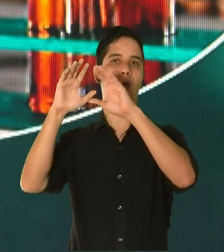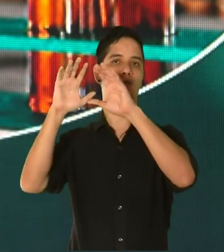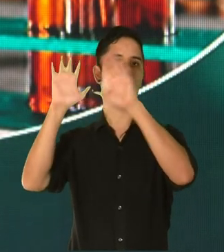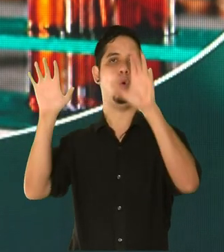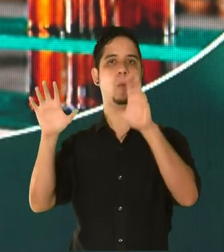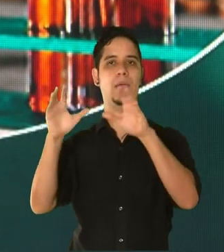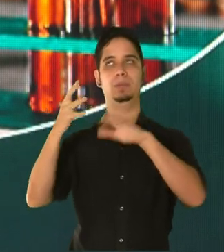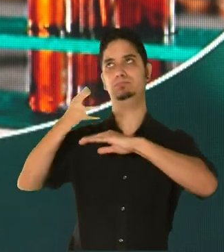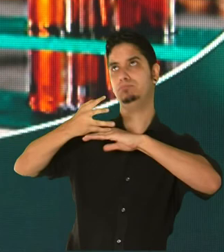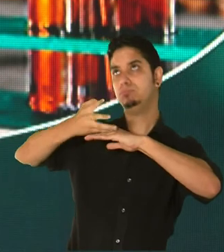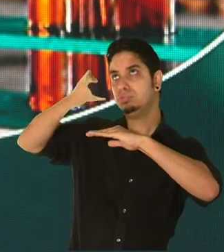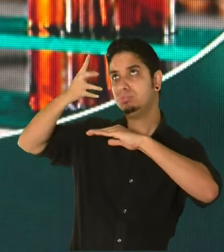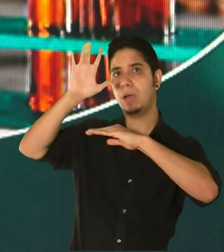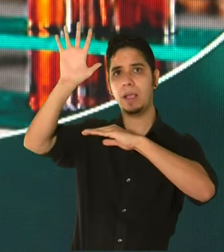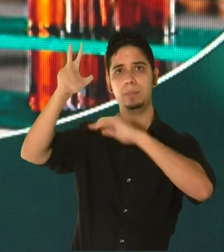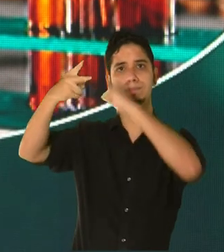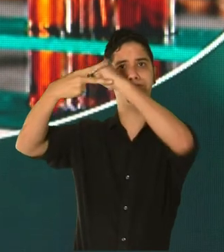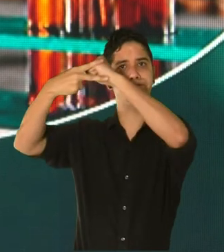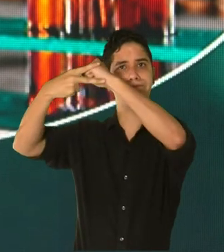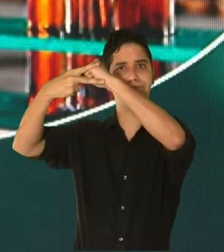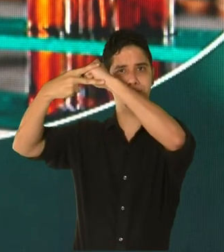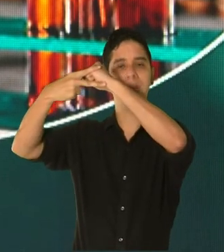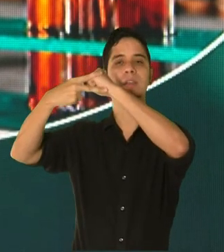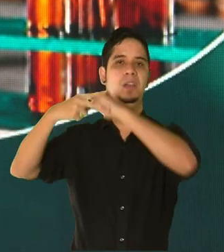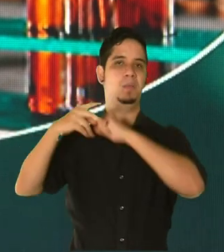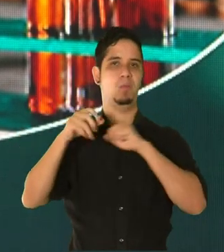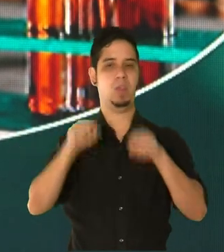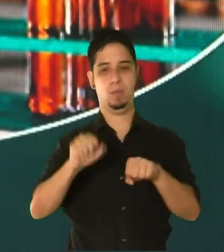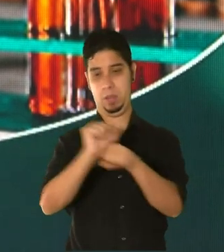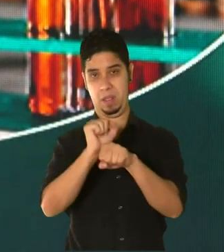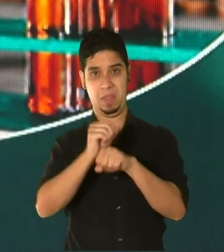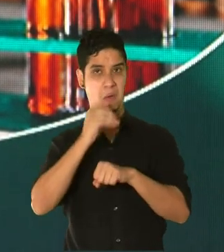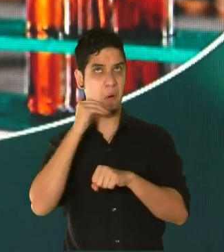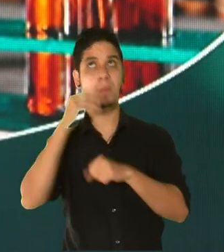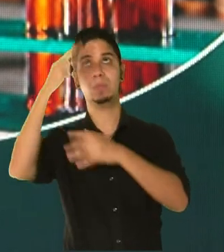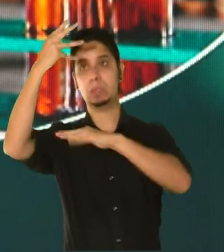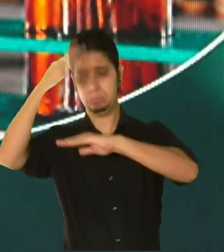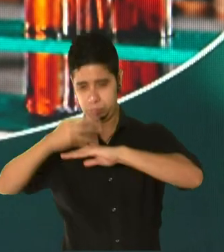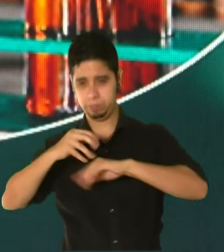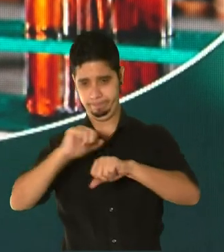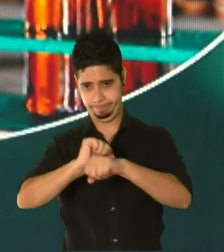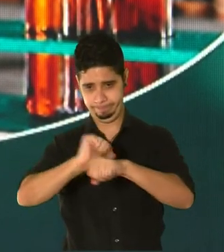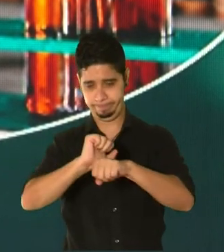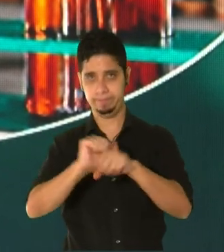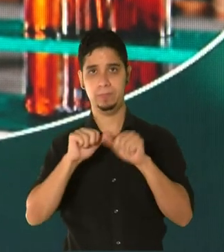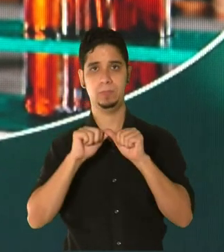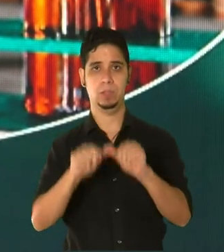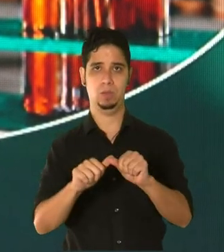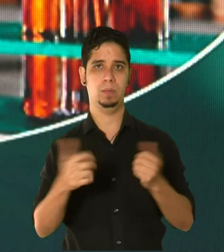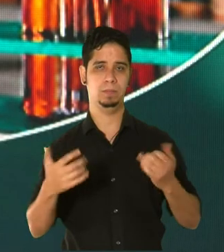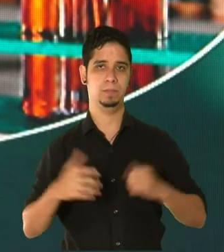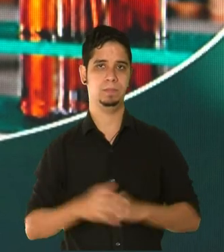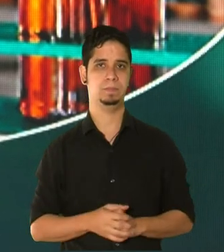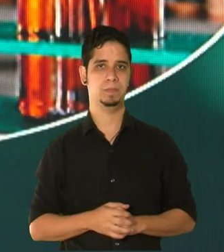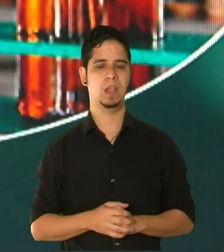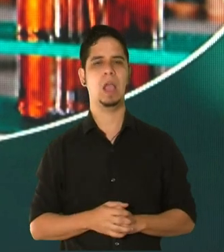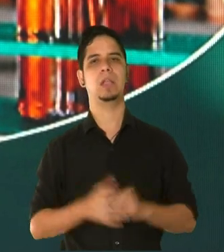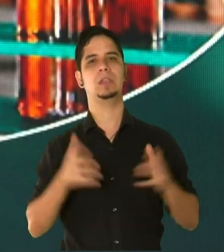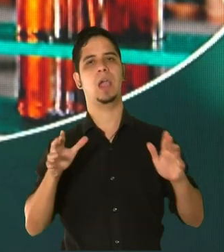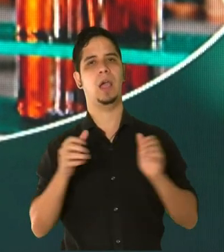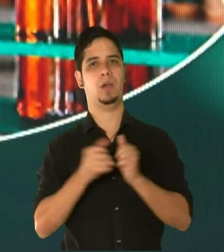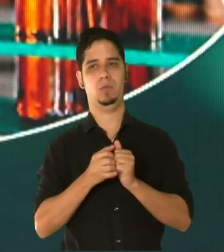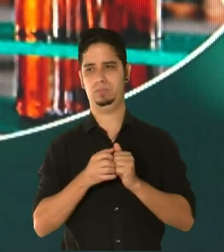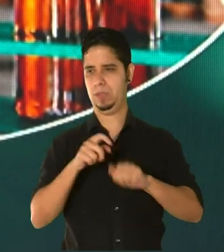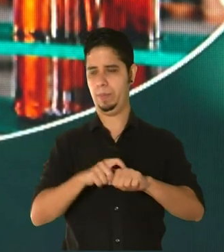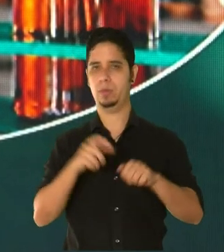propia de uno que luego está en la casa que eso es todo muy buen testimonio de lo difícil ese cambio radical que ya uno pues acostumbra y viene